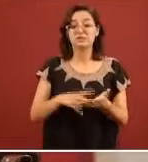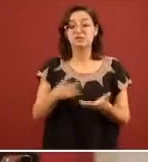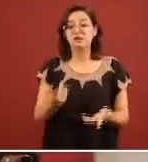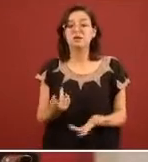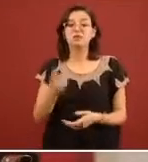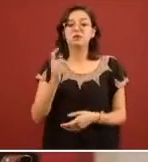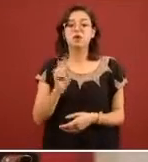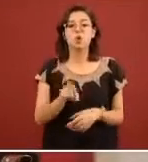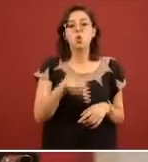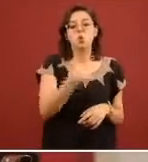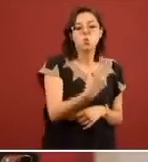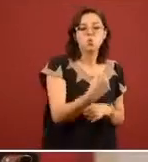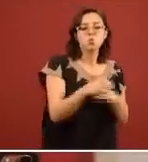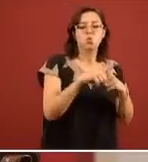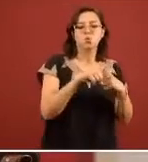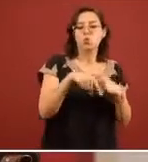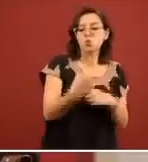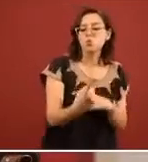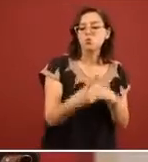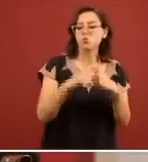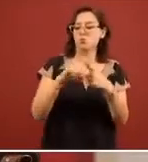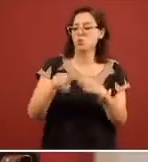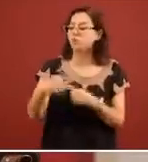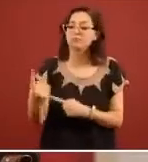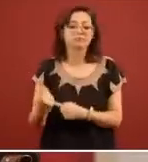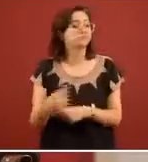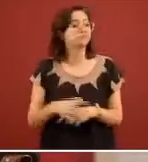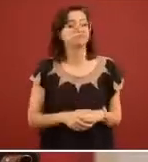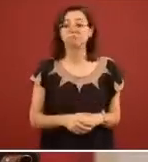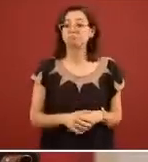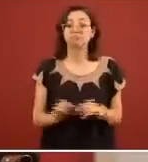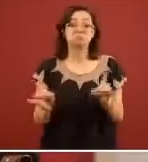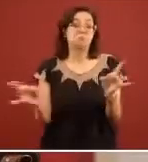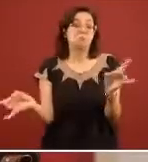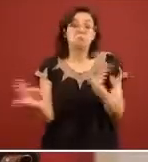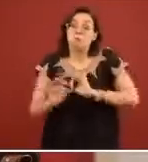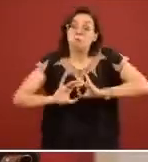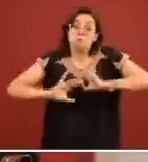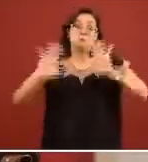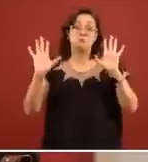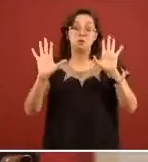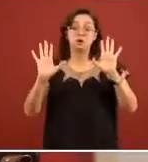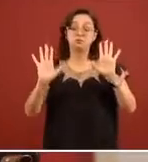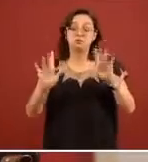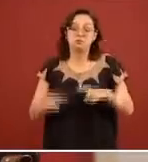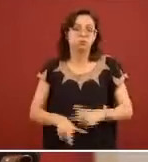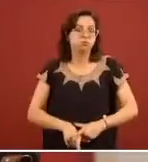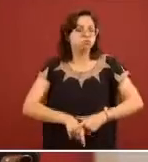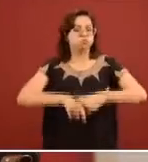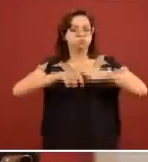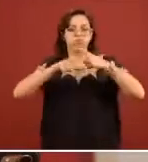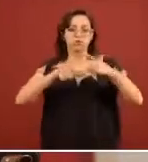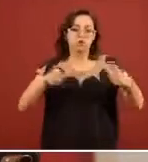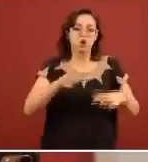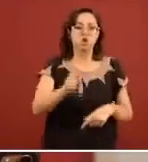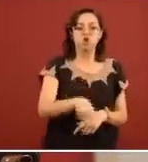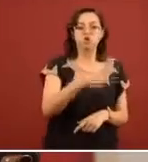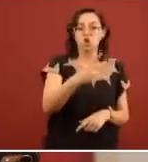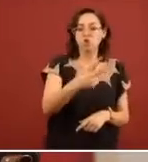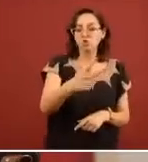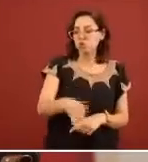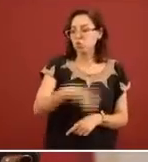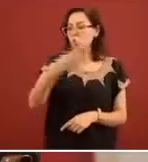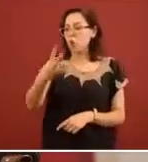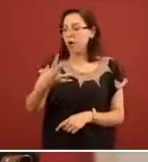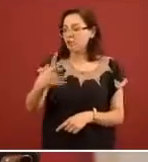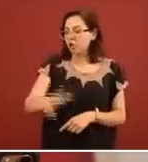de un caso en un caso, en un caso, sino que precisamente tiene esta progresión. Dos casos, mañana